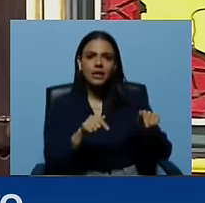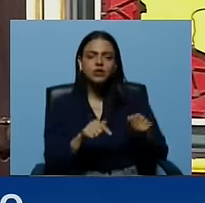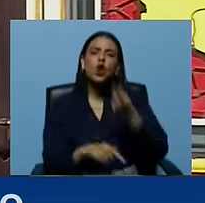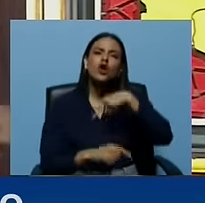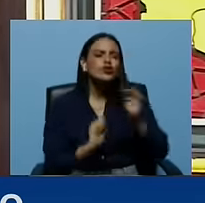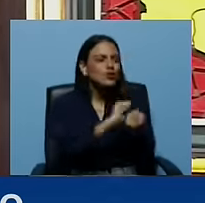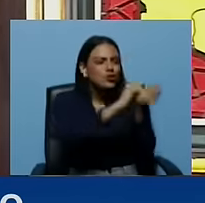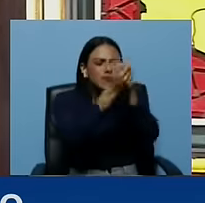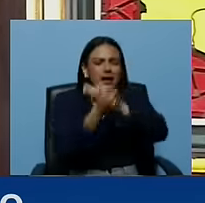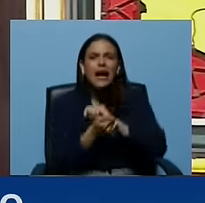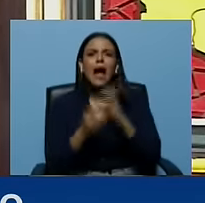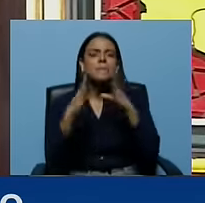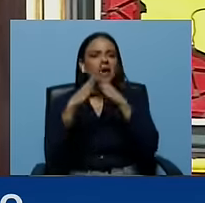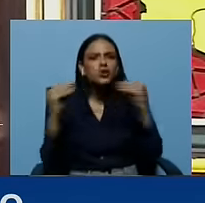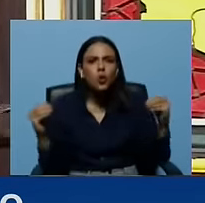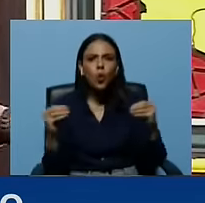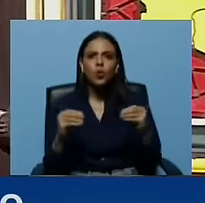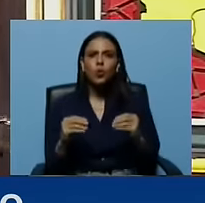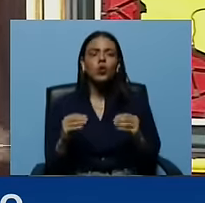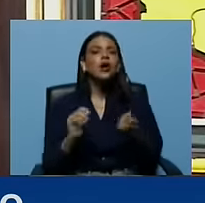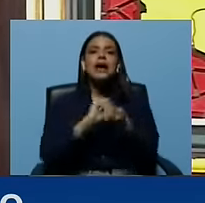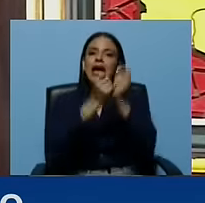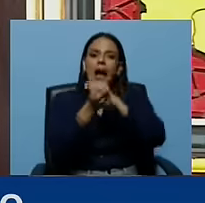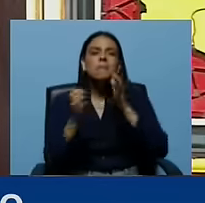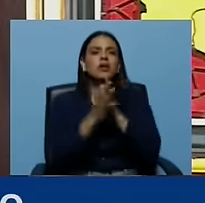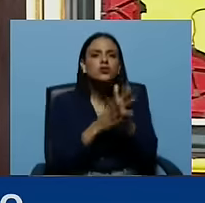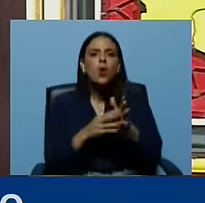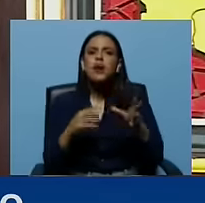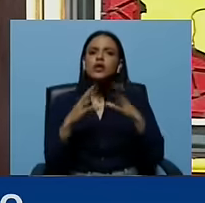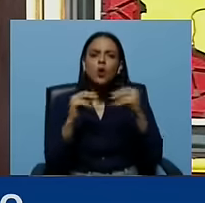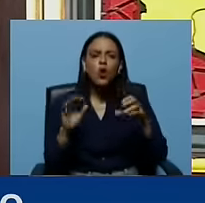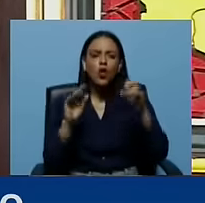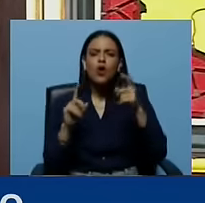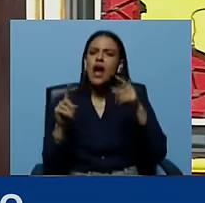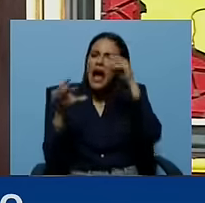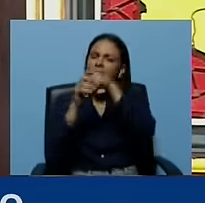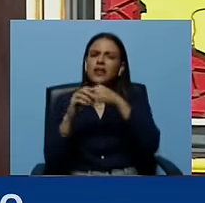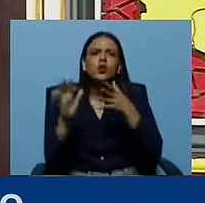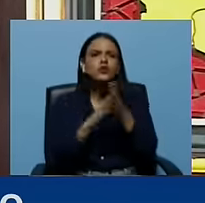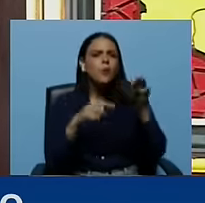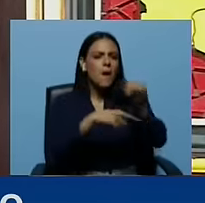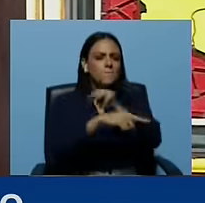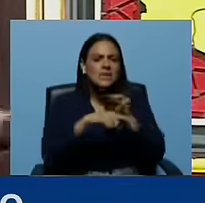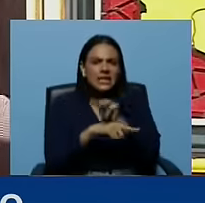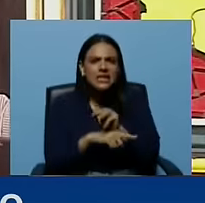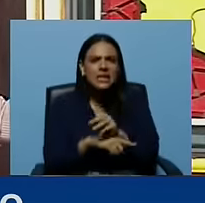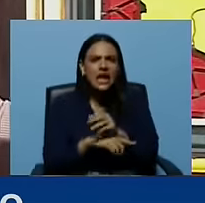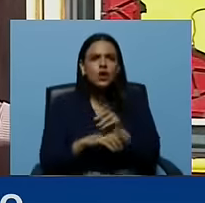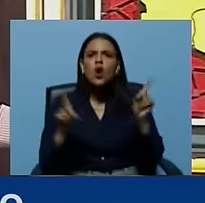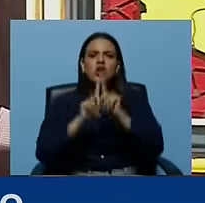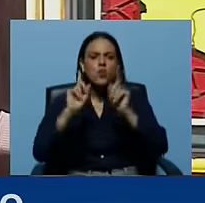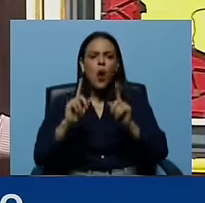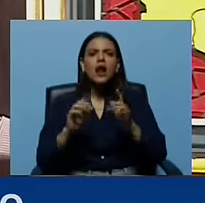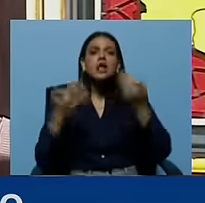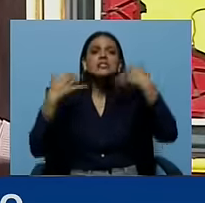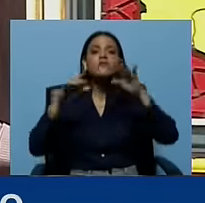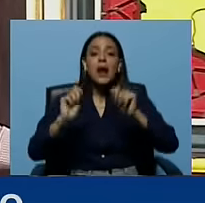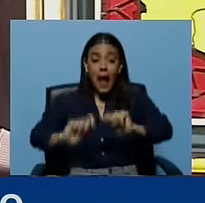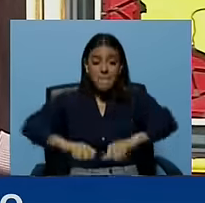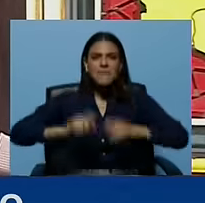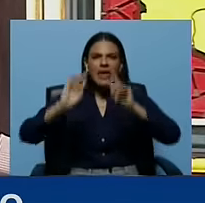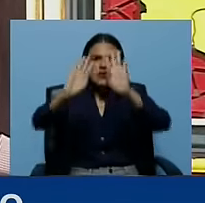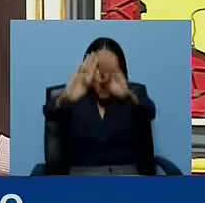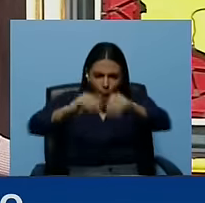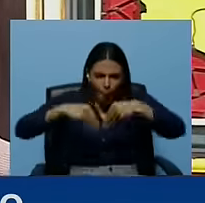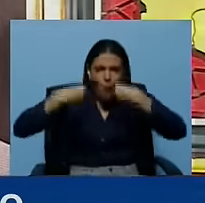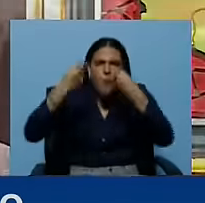todo. El concepto de los viceministerios, de las direcciones. Me le echan una volteada a la media, completa, en todos